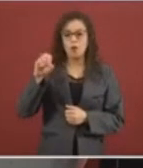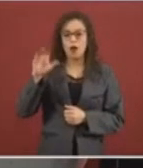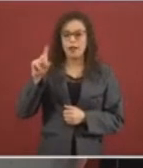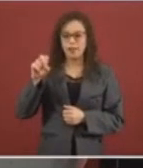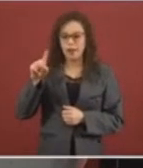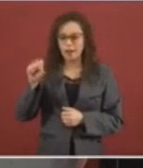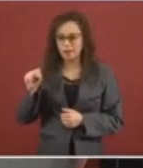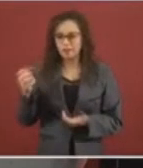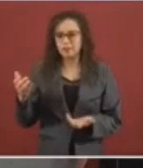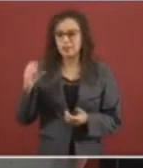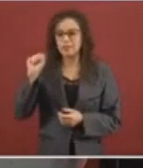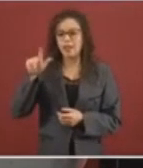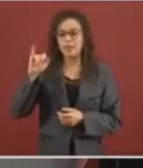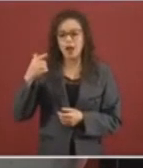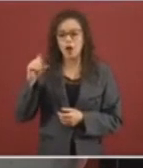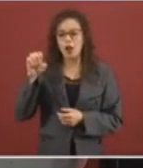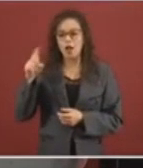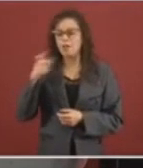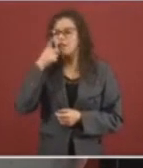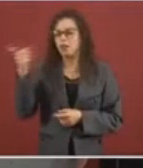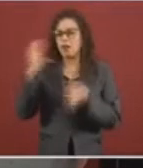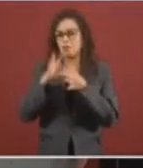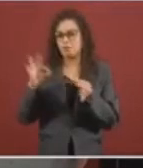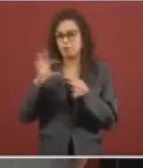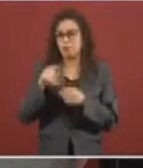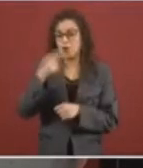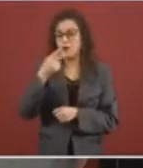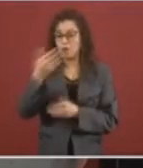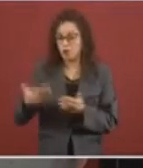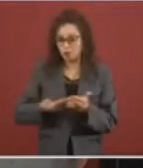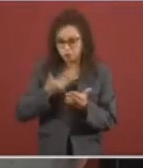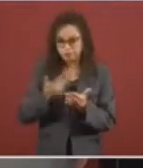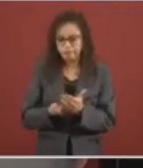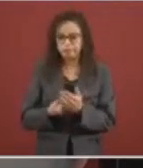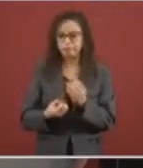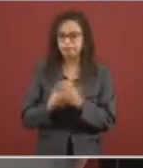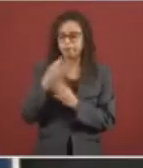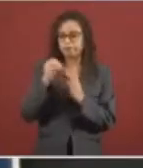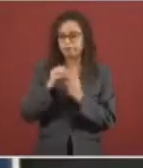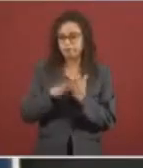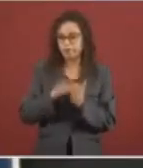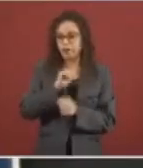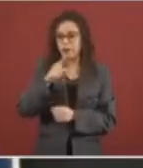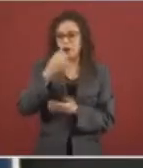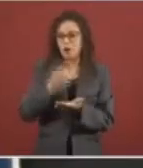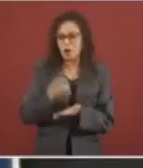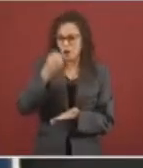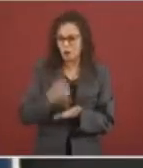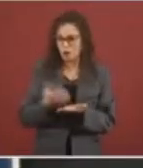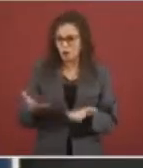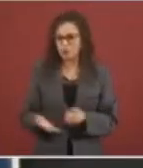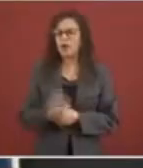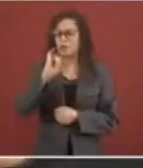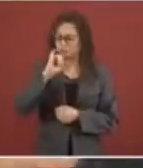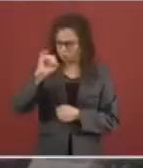Santiago Levy. Ellos están planteando que usted haga un replanteamiento económico y que llame a una especie de acuerdo. El domingo vamos a hacer el planteamiento